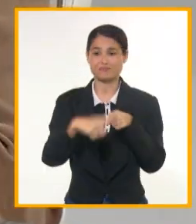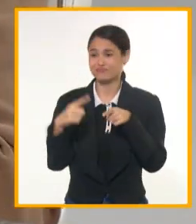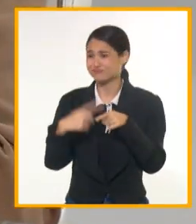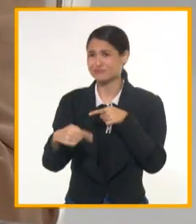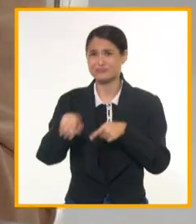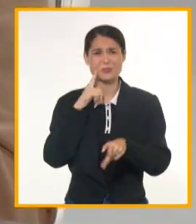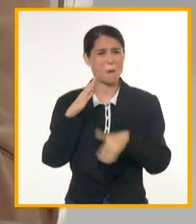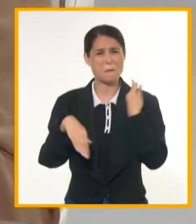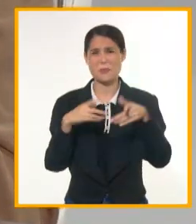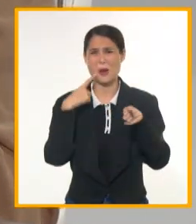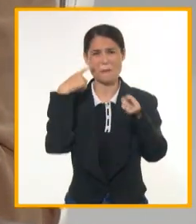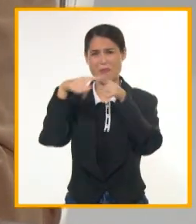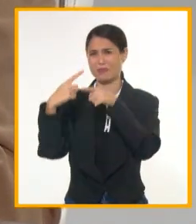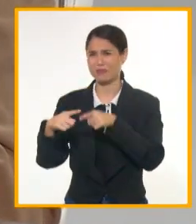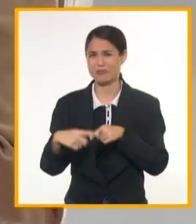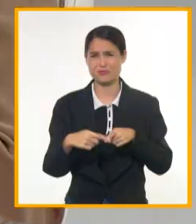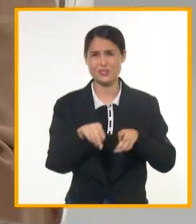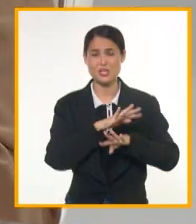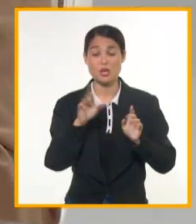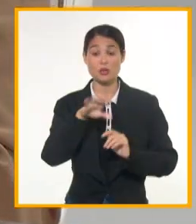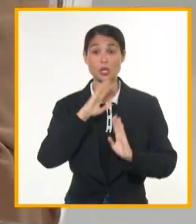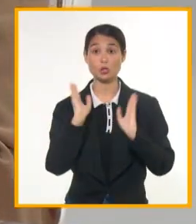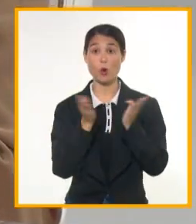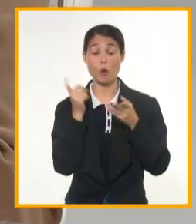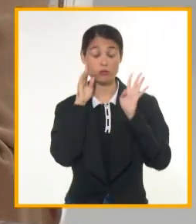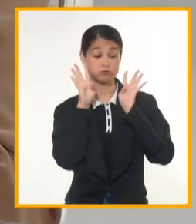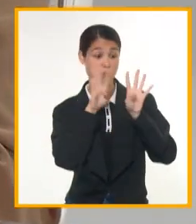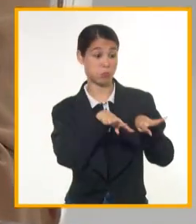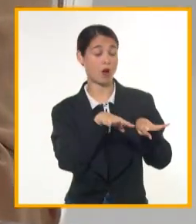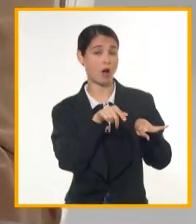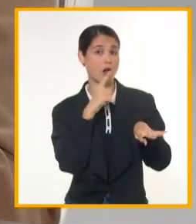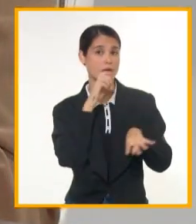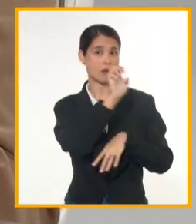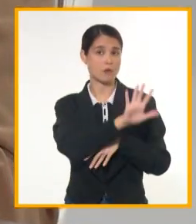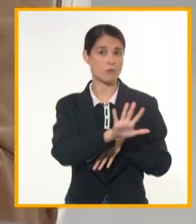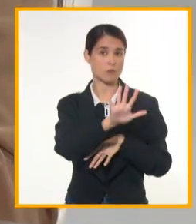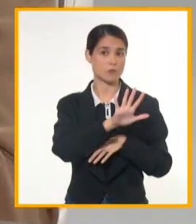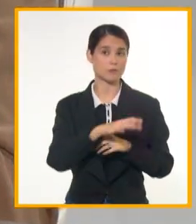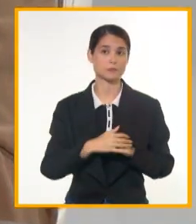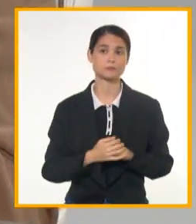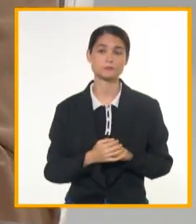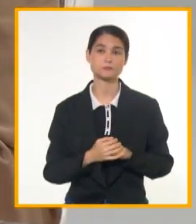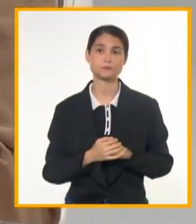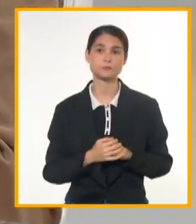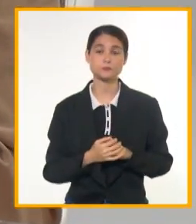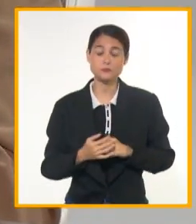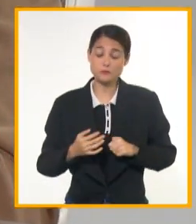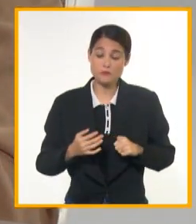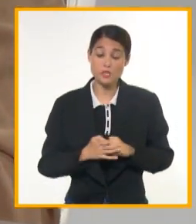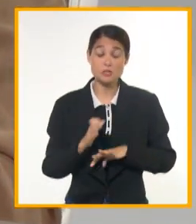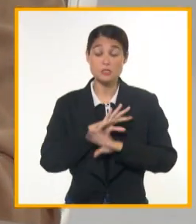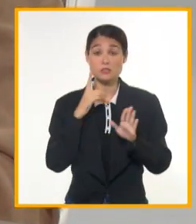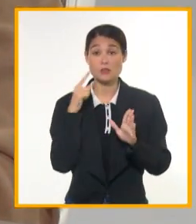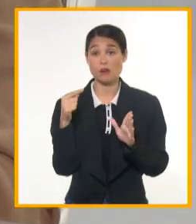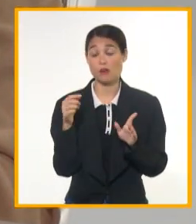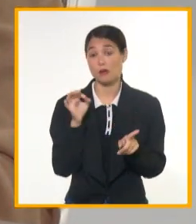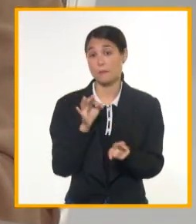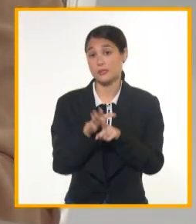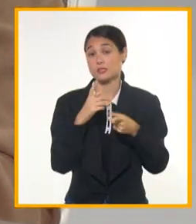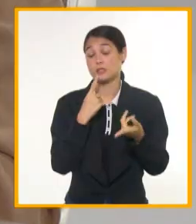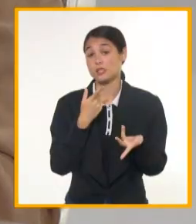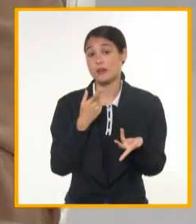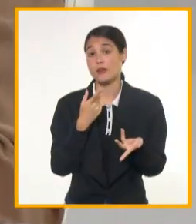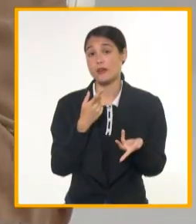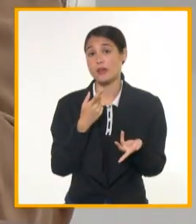situaciones y que se centra en todo esto. Pero bueno, por algún punto debemos empezar, y yo me alegro que tú me hayas